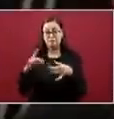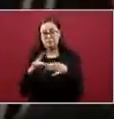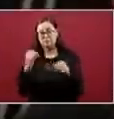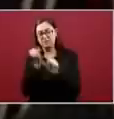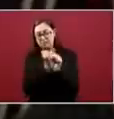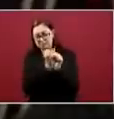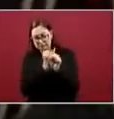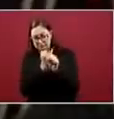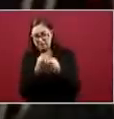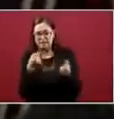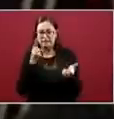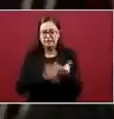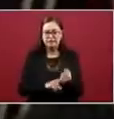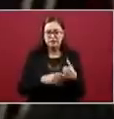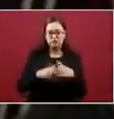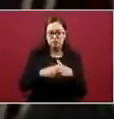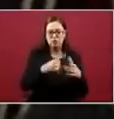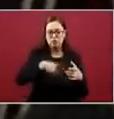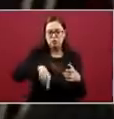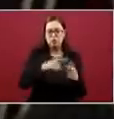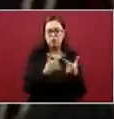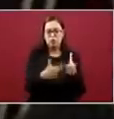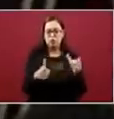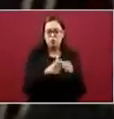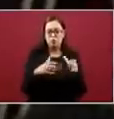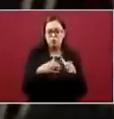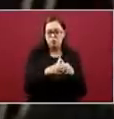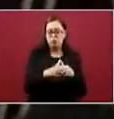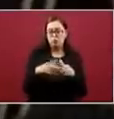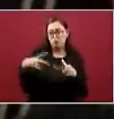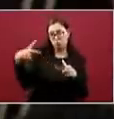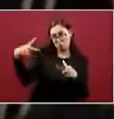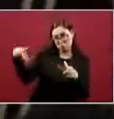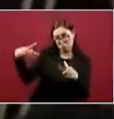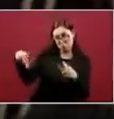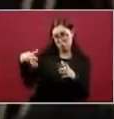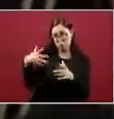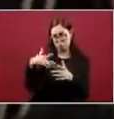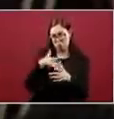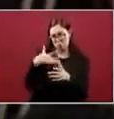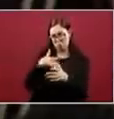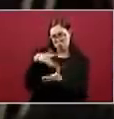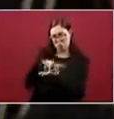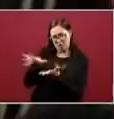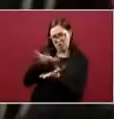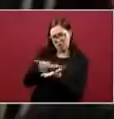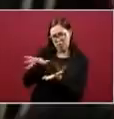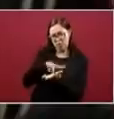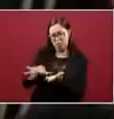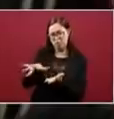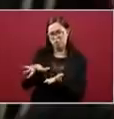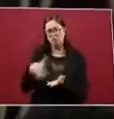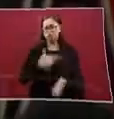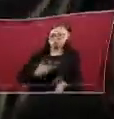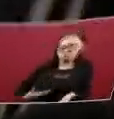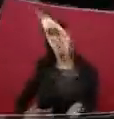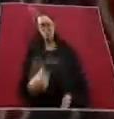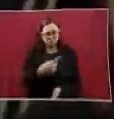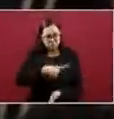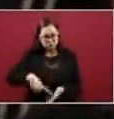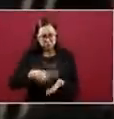coordinada de simpatizantes del presidente, de usted, que han implementado